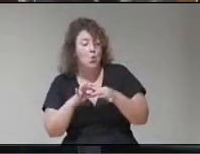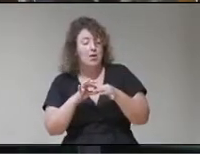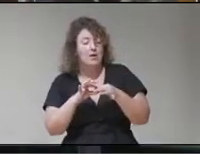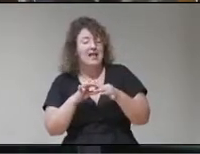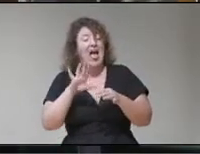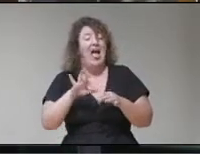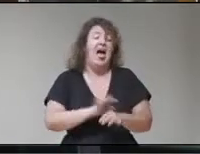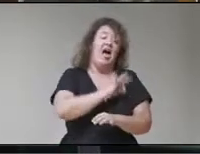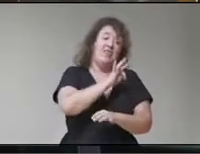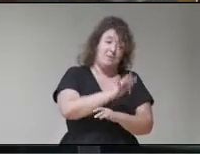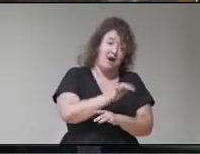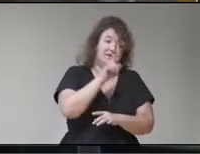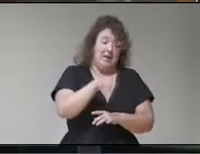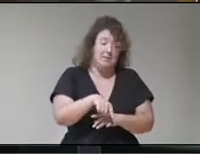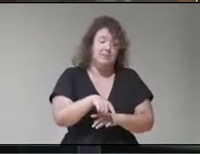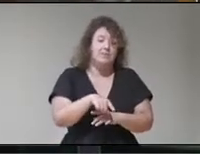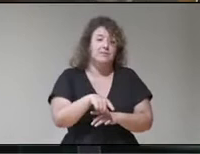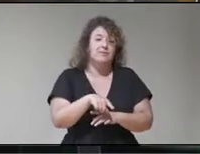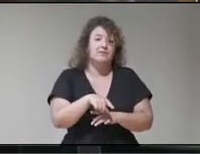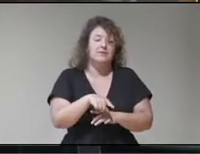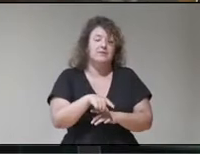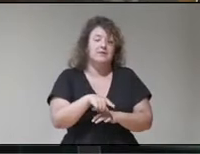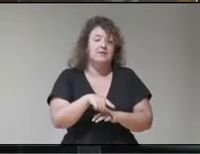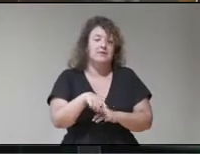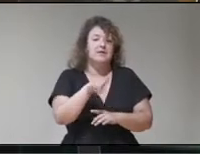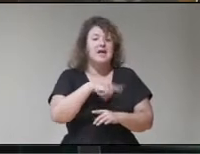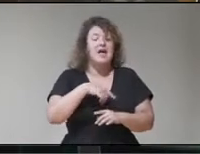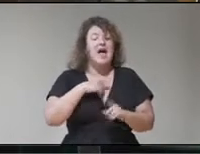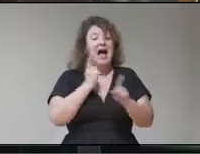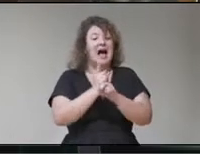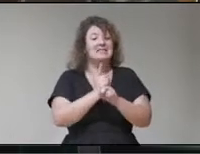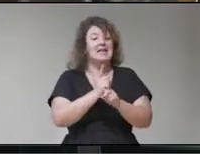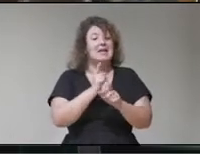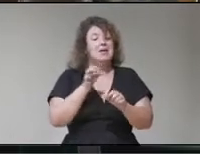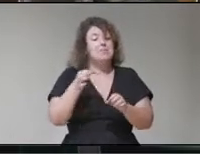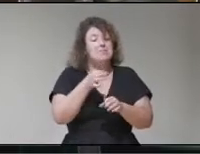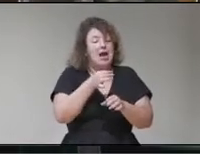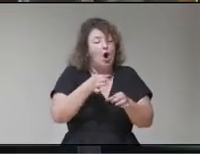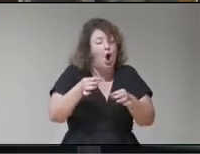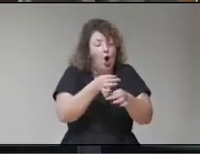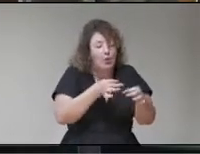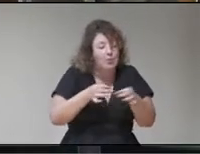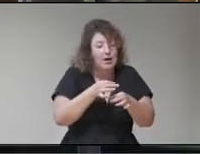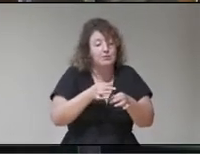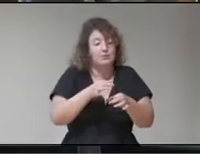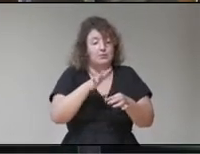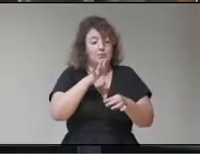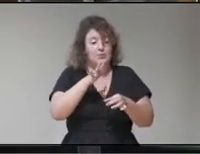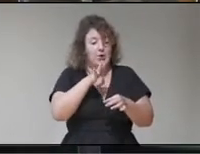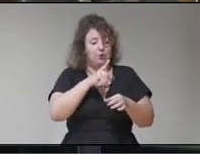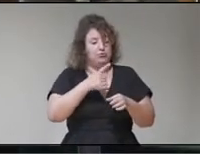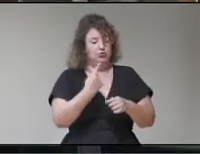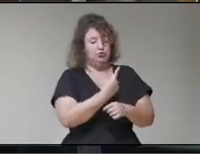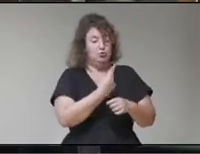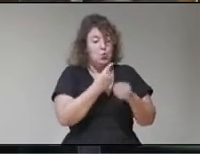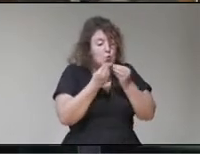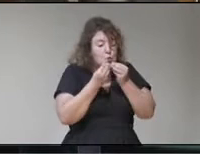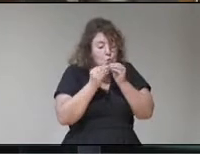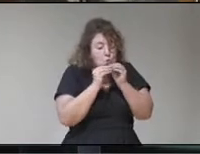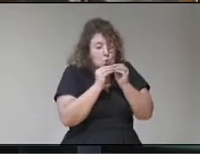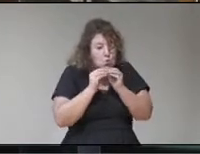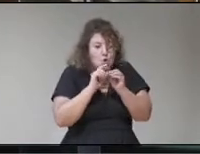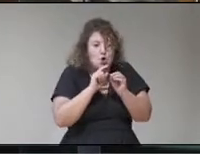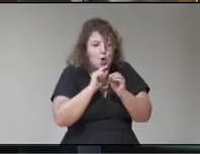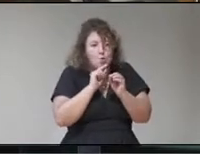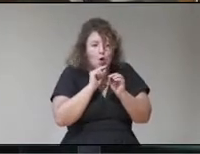otra parte va a tener mucho más efecto los antimicrobianos que producen los de la mucosa, porque al estar tan juntos es como si le estuvieran inyectando